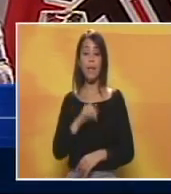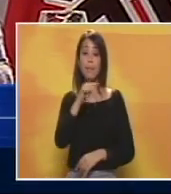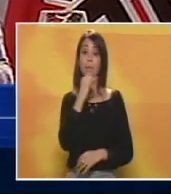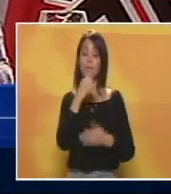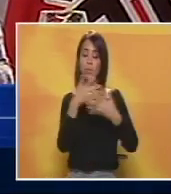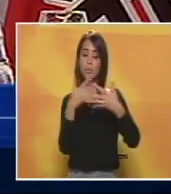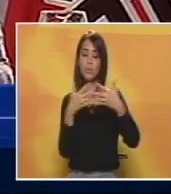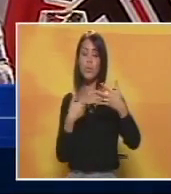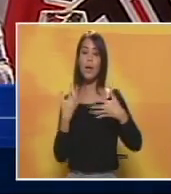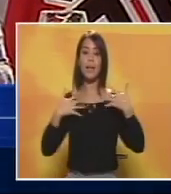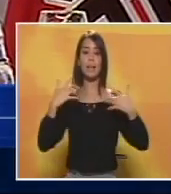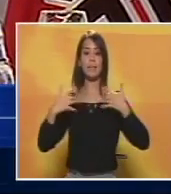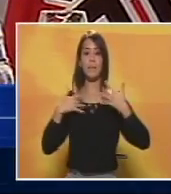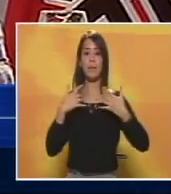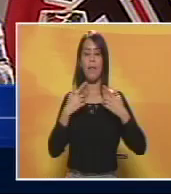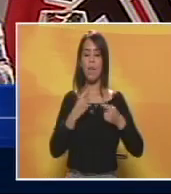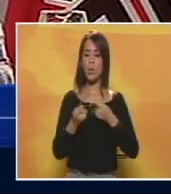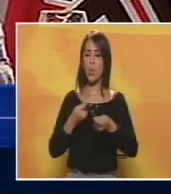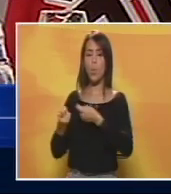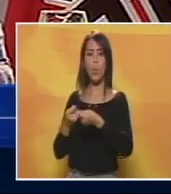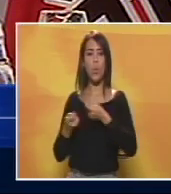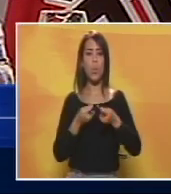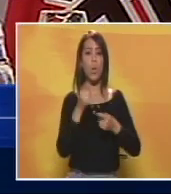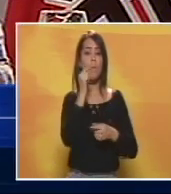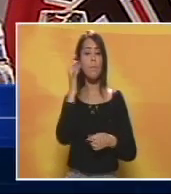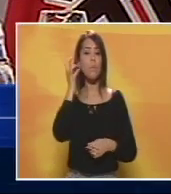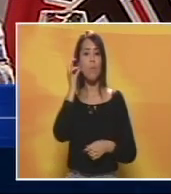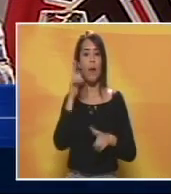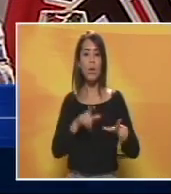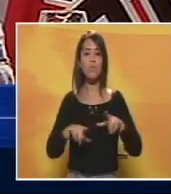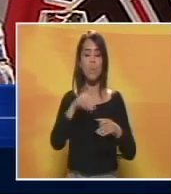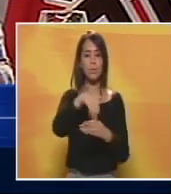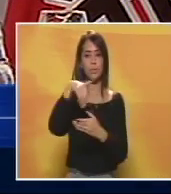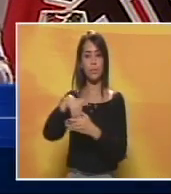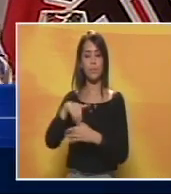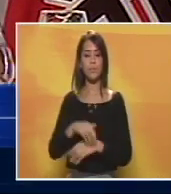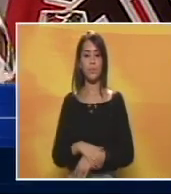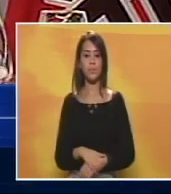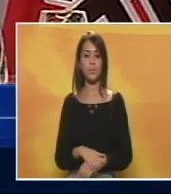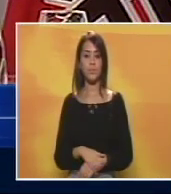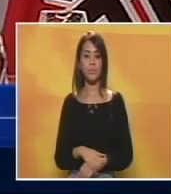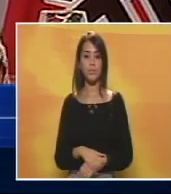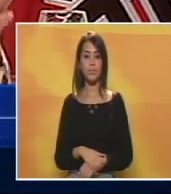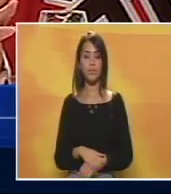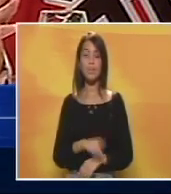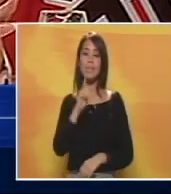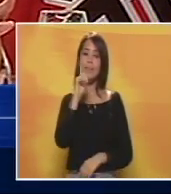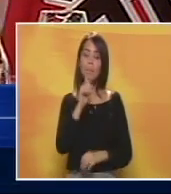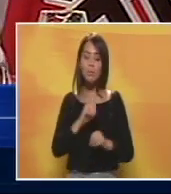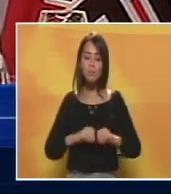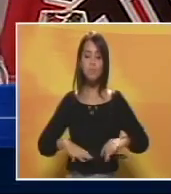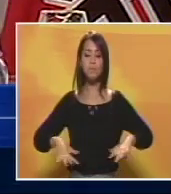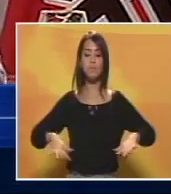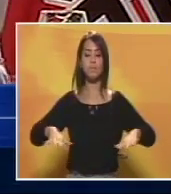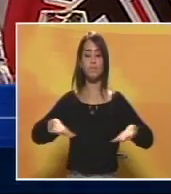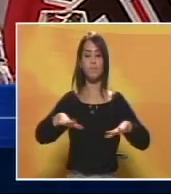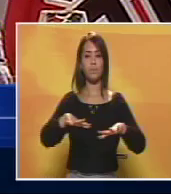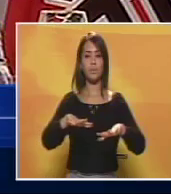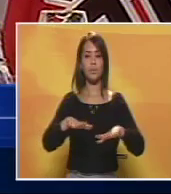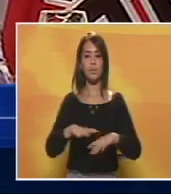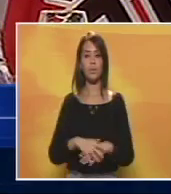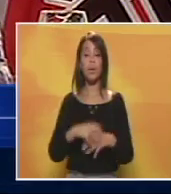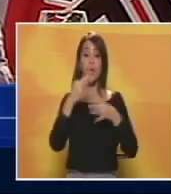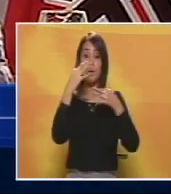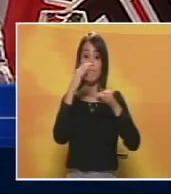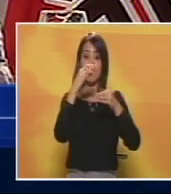definición de las actividades de los coordinadores y coordinadoras de los centros de votación, también desplegada en todos los centros de votación en un